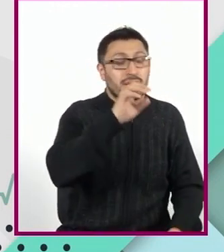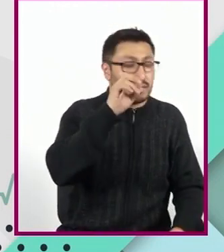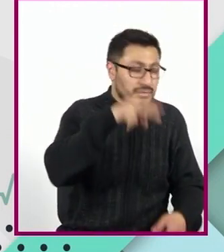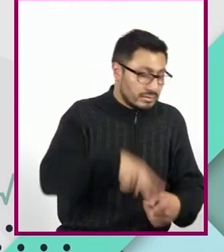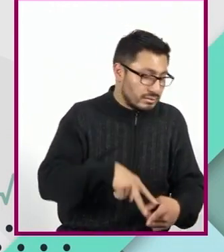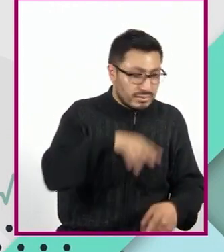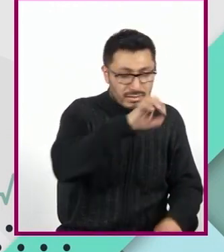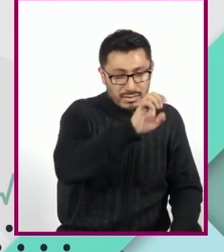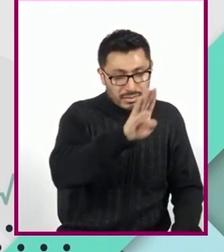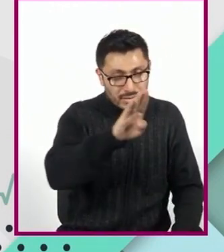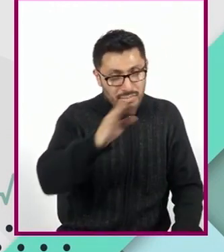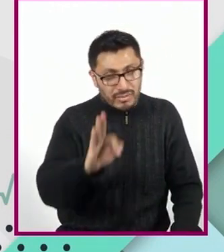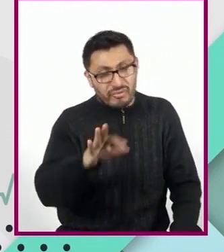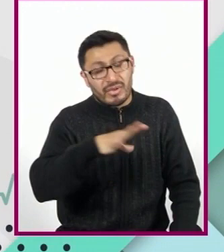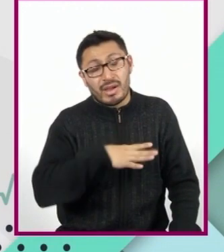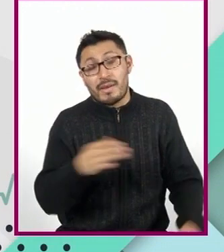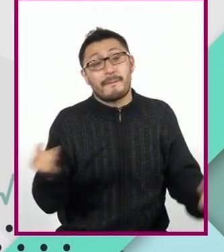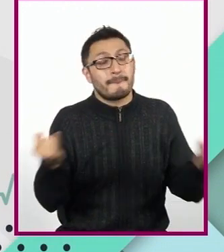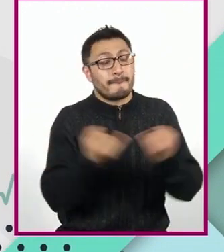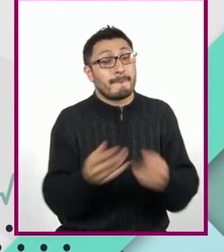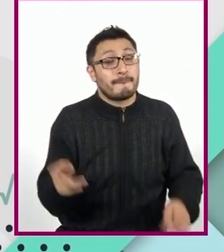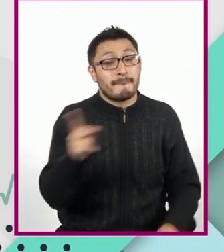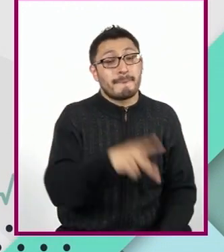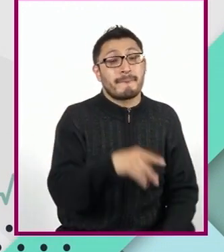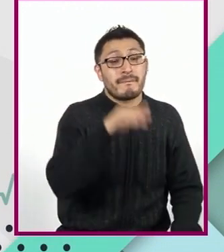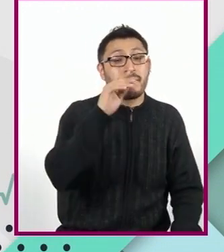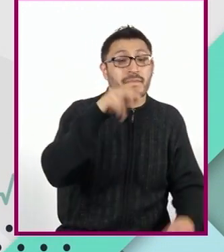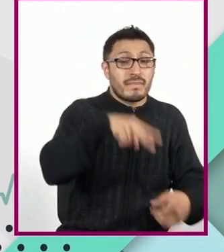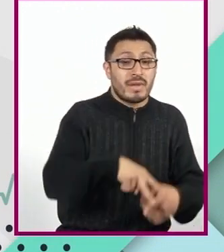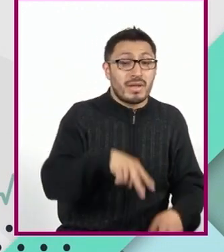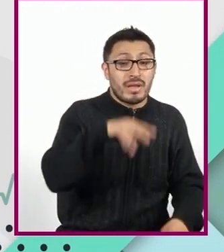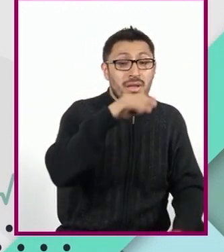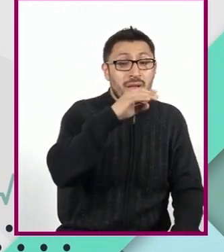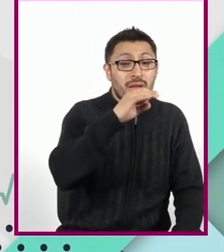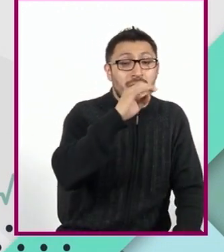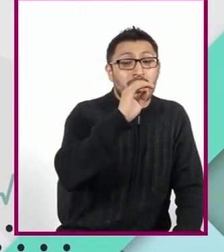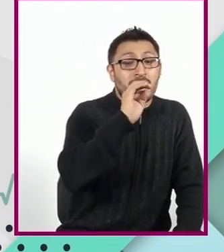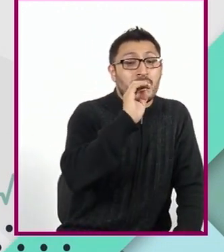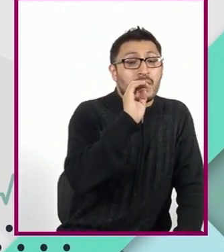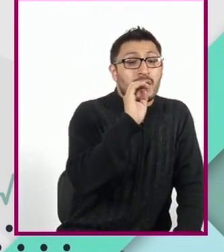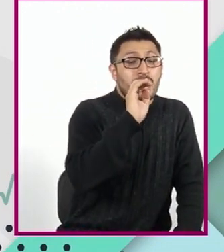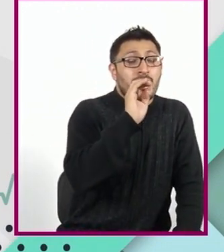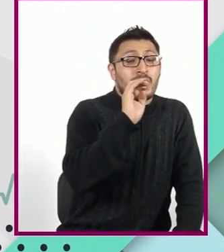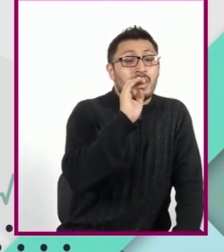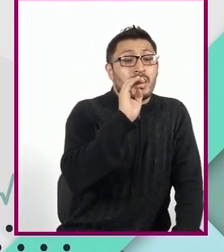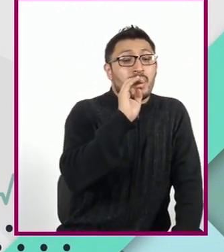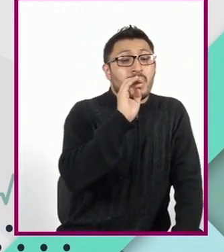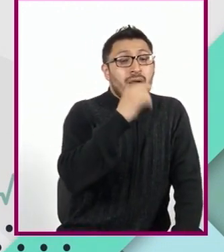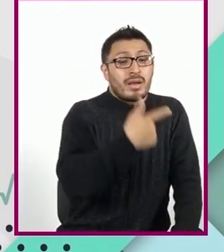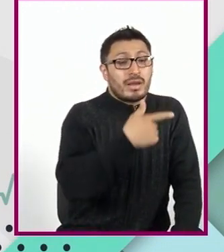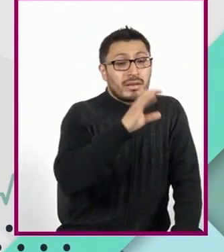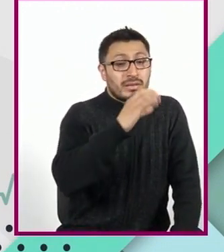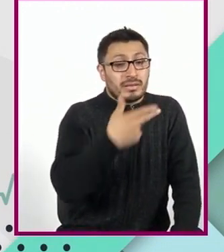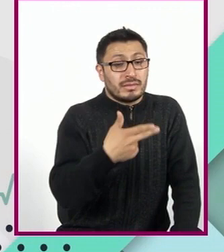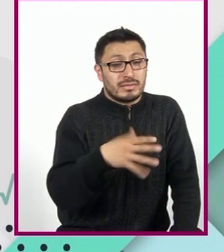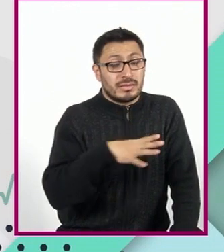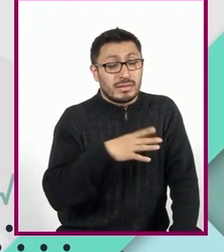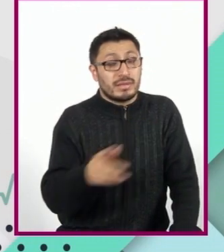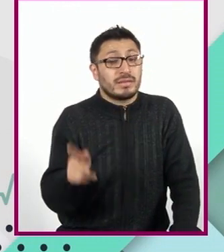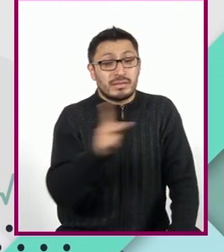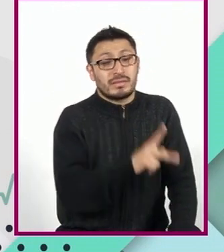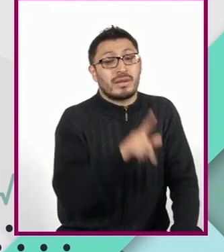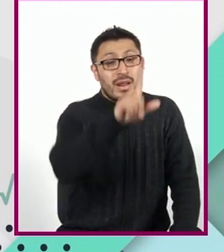EBF es congruente con el triángulo GCH por el criterio de congruencia de triángulo LAL